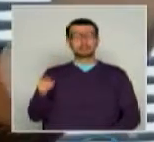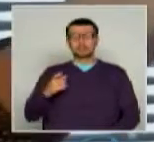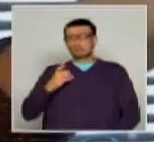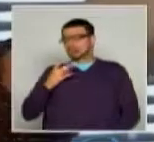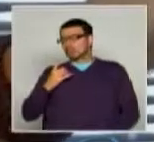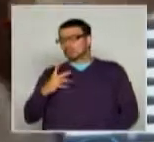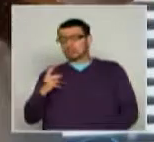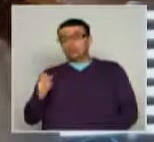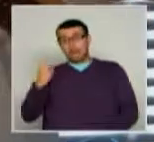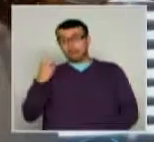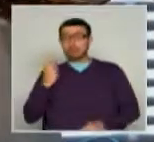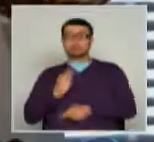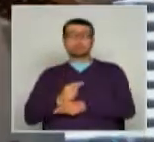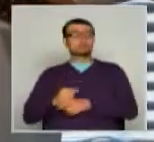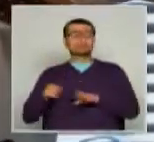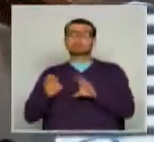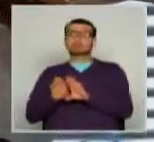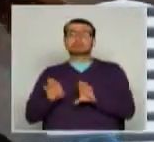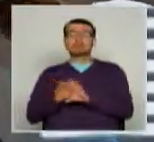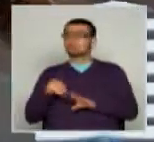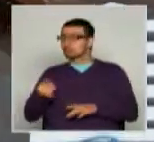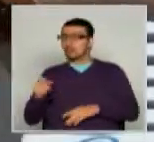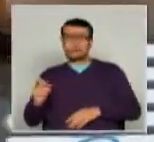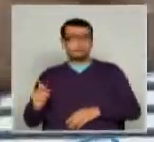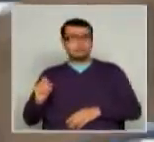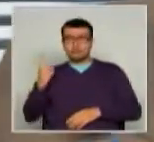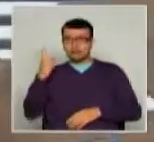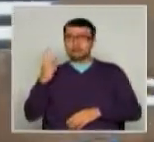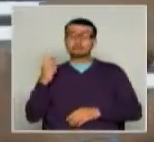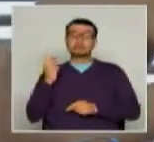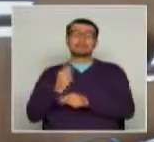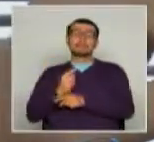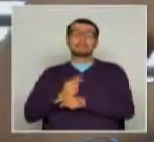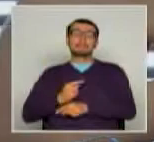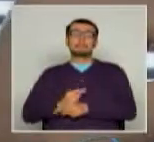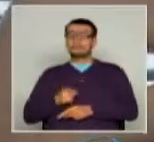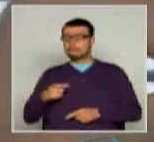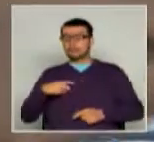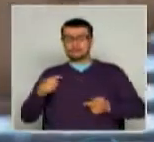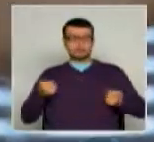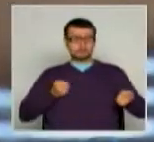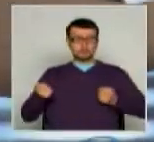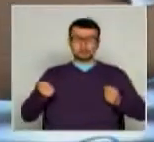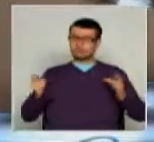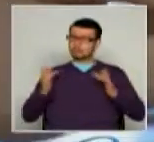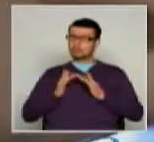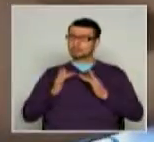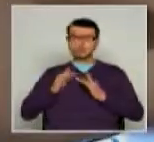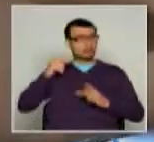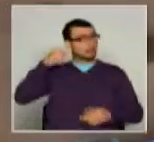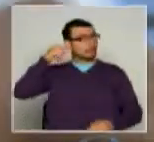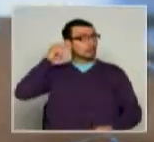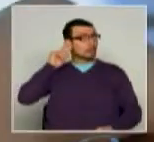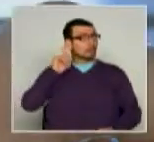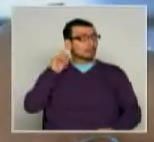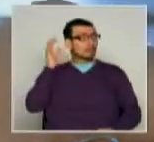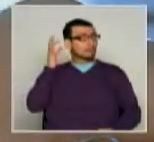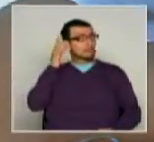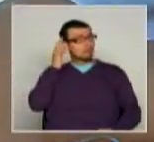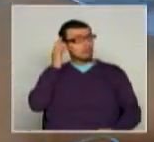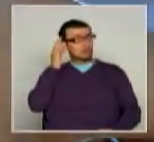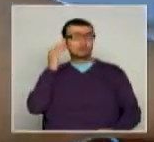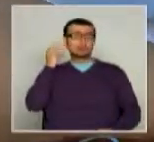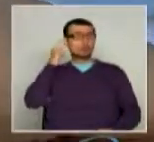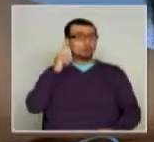lumbal, entonces lo mismo, la primera chincheta está abriendo Shen Men, que es el canal de energía Yang hacia la oreja, los 2 puntos lumbales